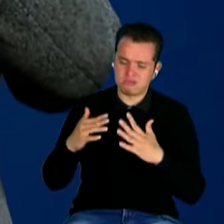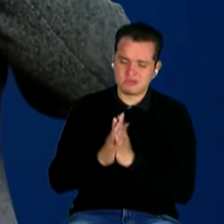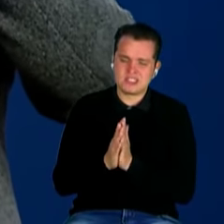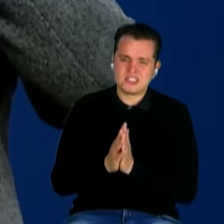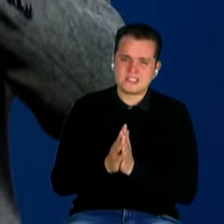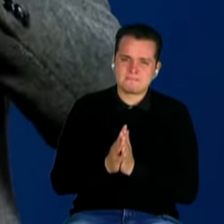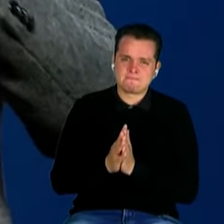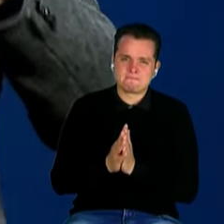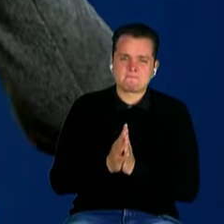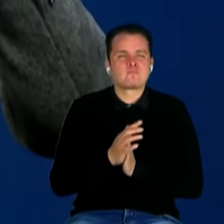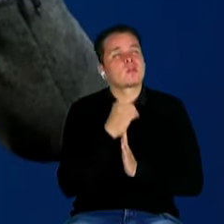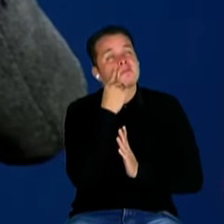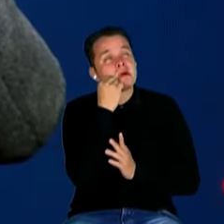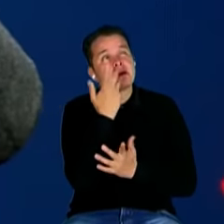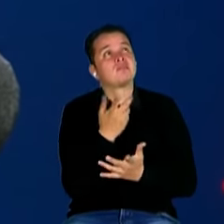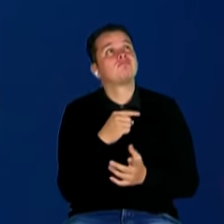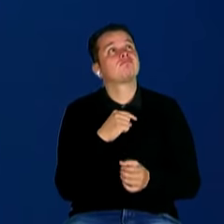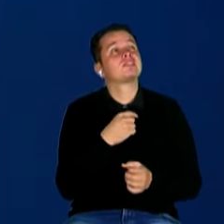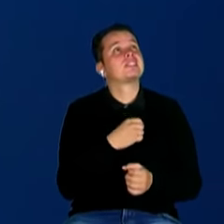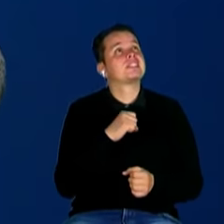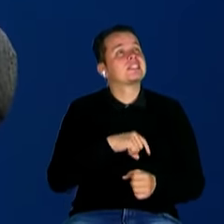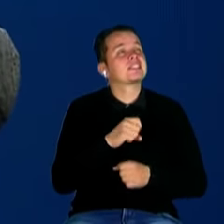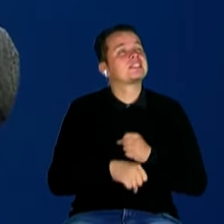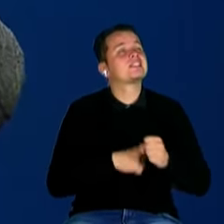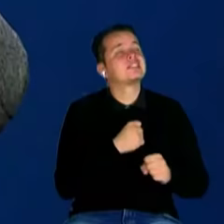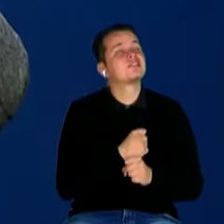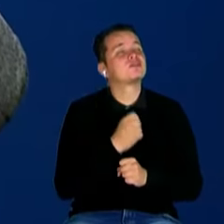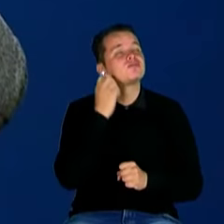Padre, este año